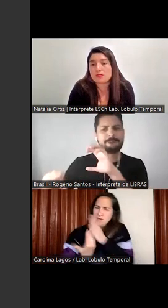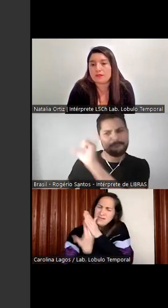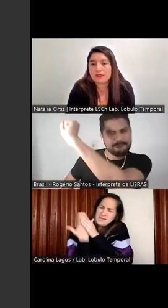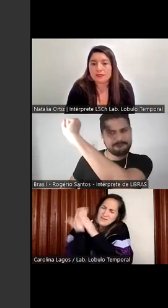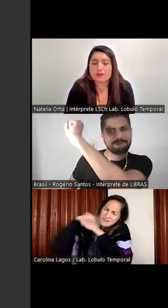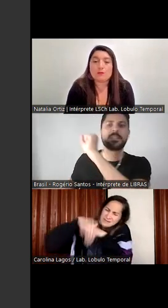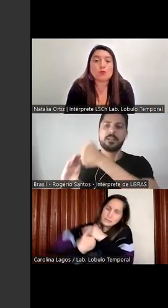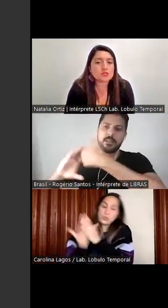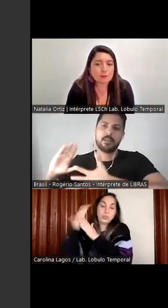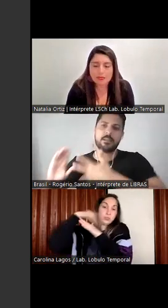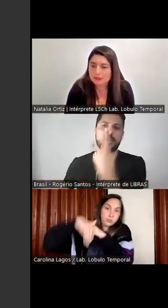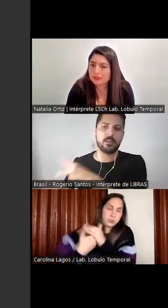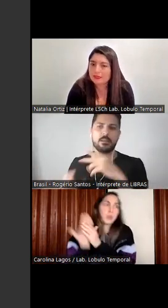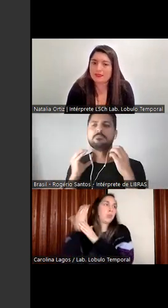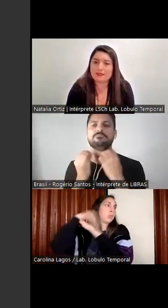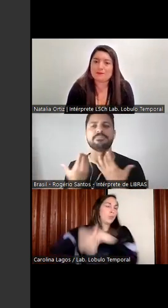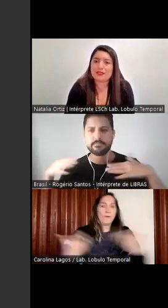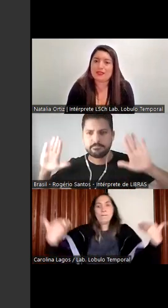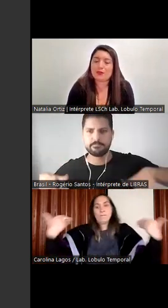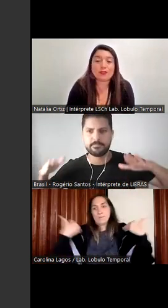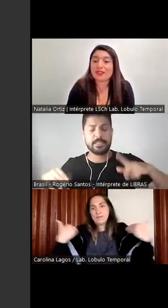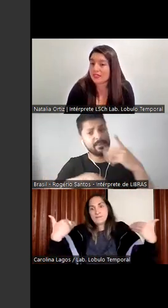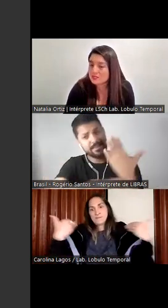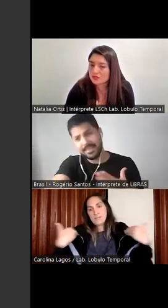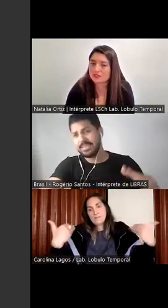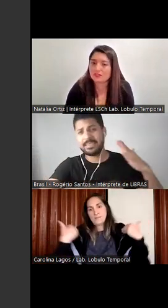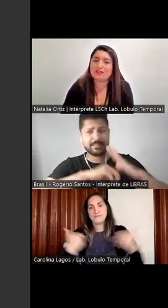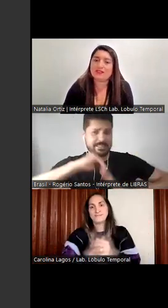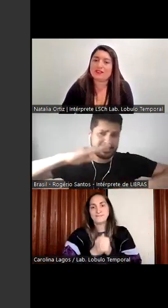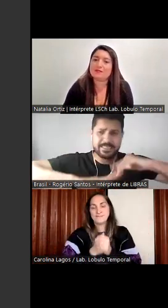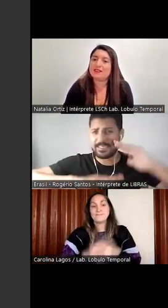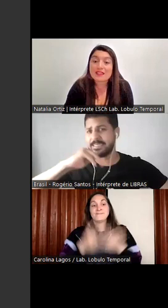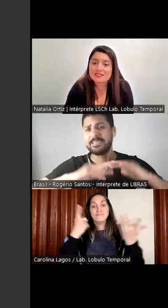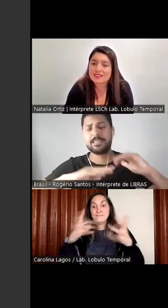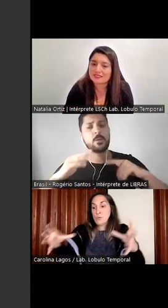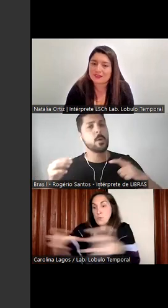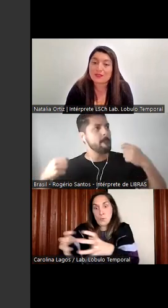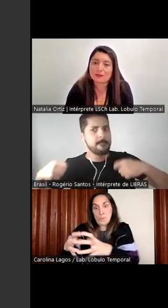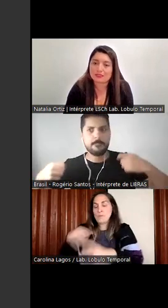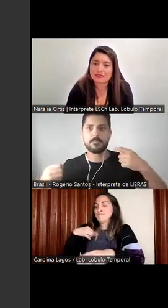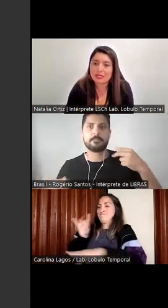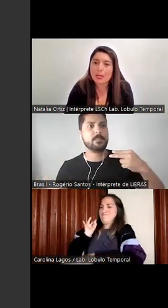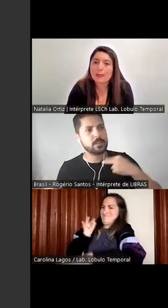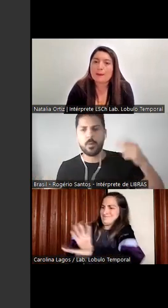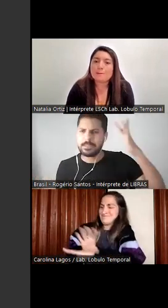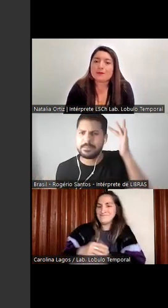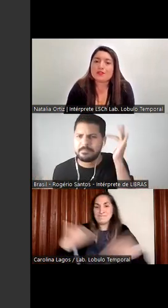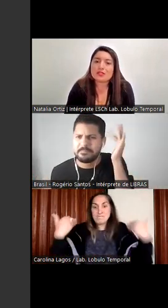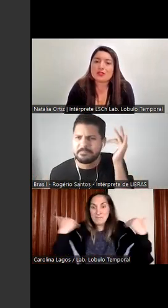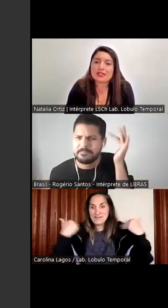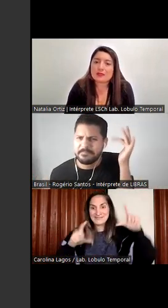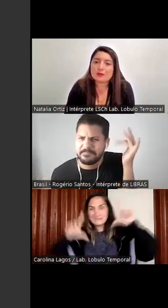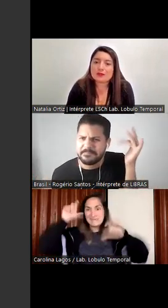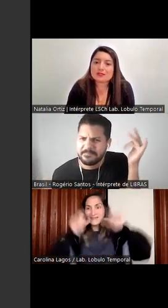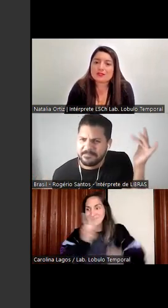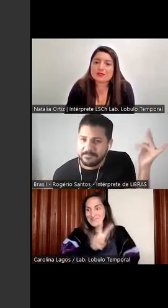mejor forma posible. Fue mucha práctica, que no hubo descanso, sino eran días enteros de práctica. Entonces,